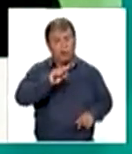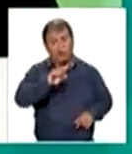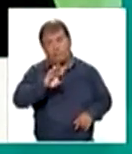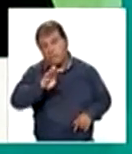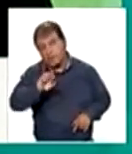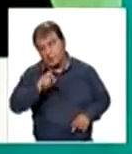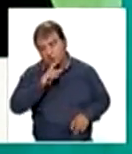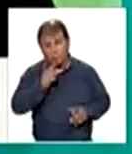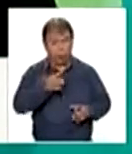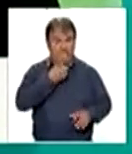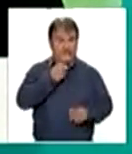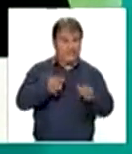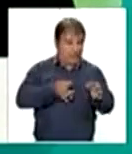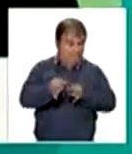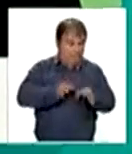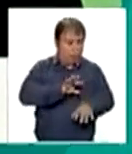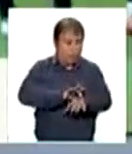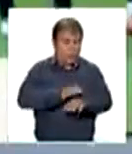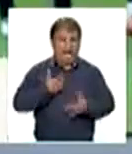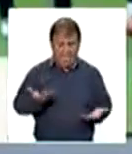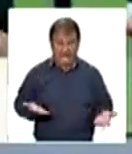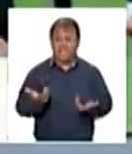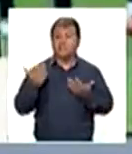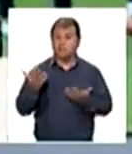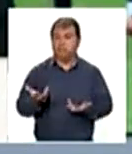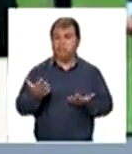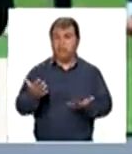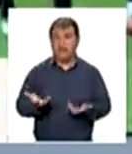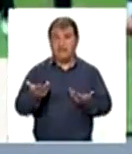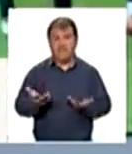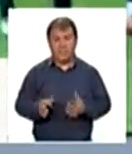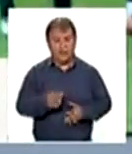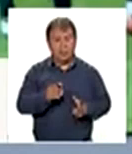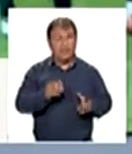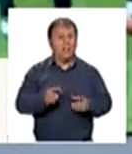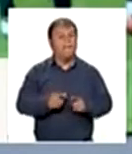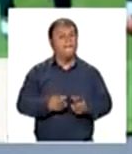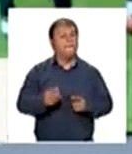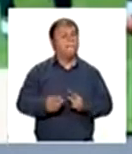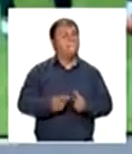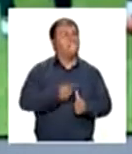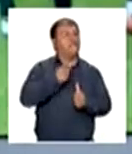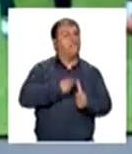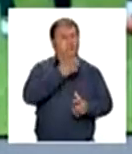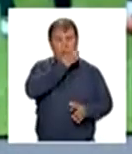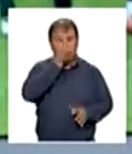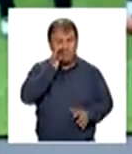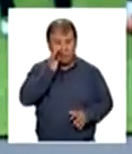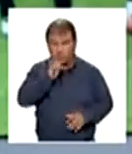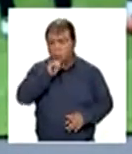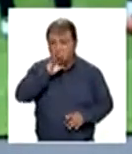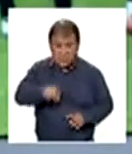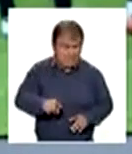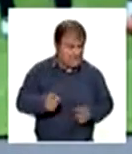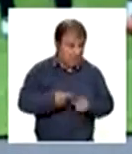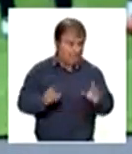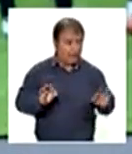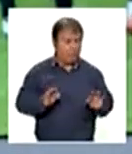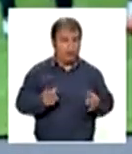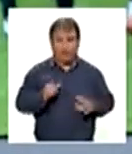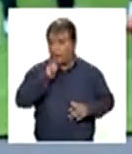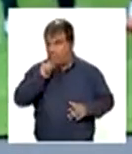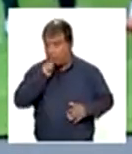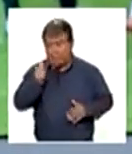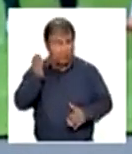dicho el médico, aquí hay que esperar. Y basado también en este principio de confiabilidad, eso no se debió saber ni afirmarlo, mucho menos cuando todavía no había